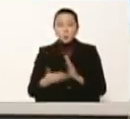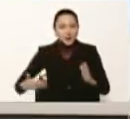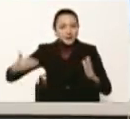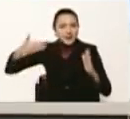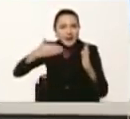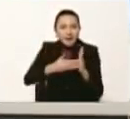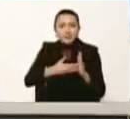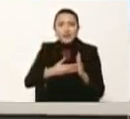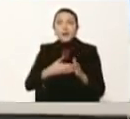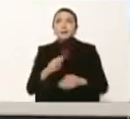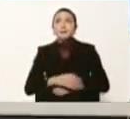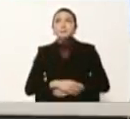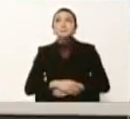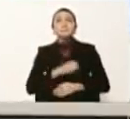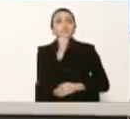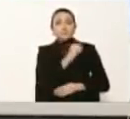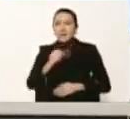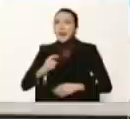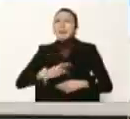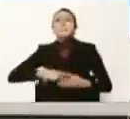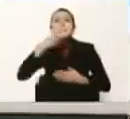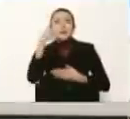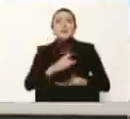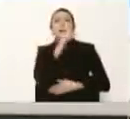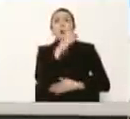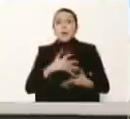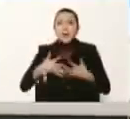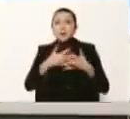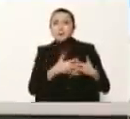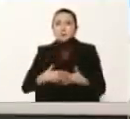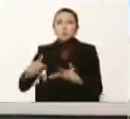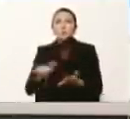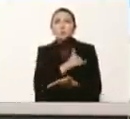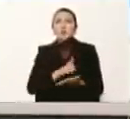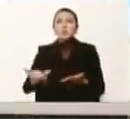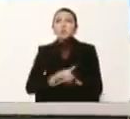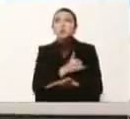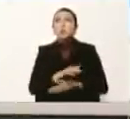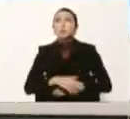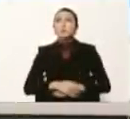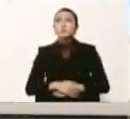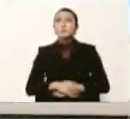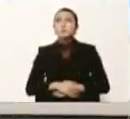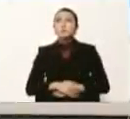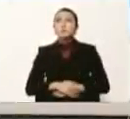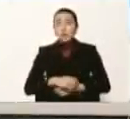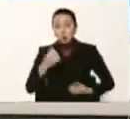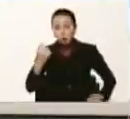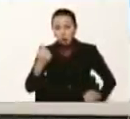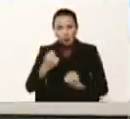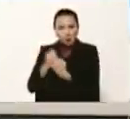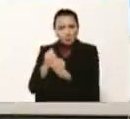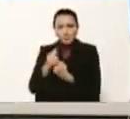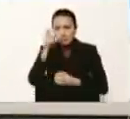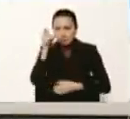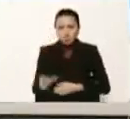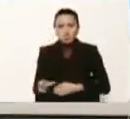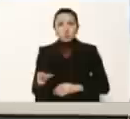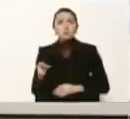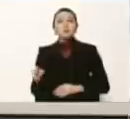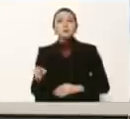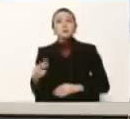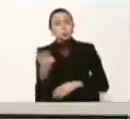ejecutar el magnicidio planificado en Washington con la complicidad y la ejecución directa